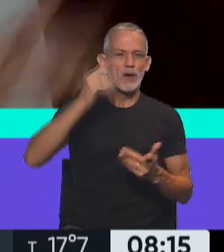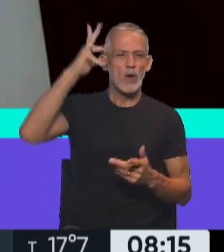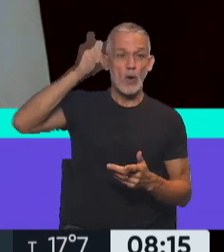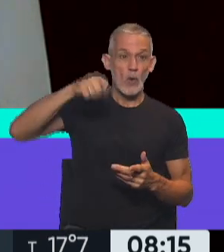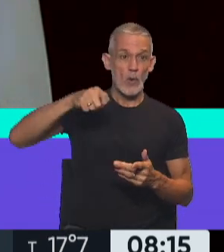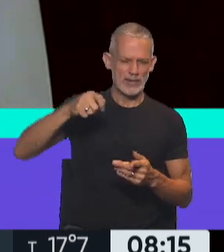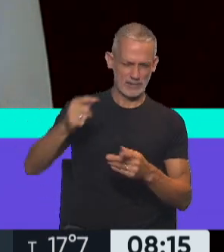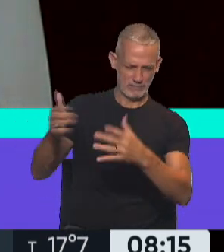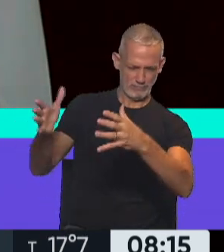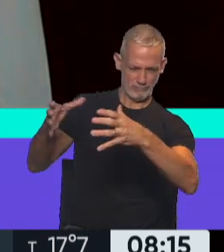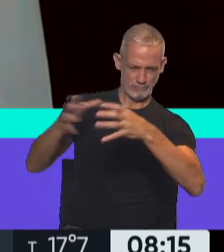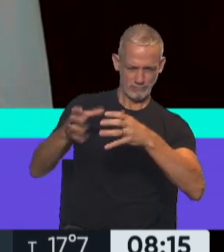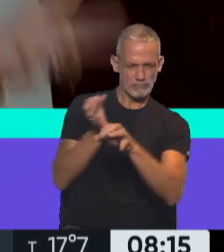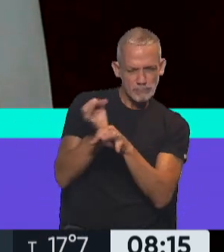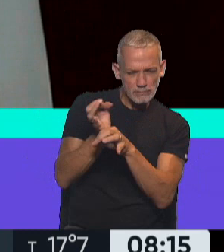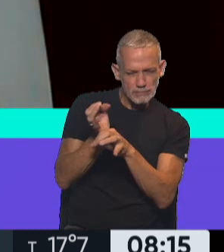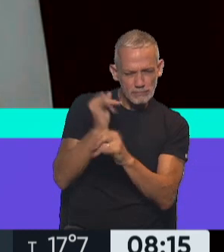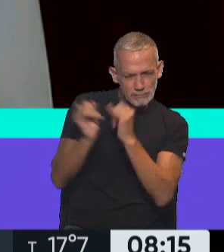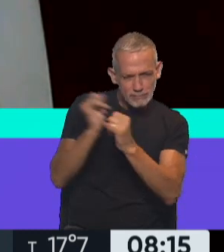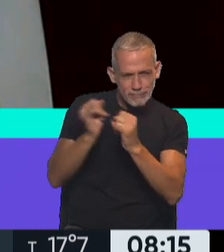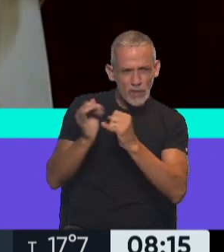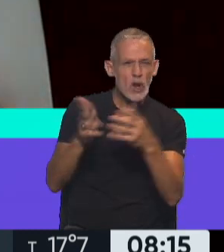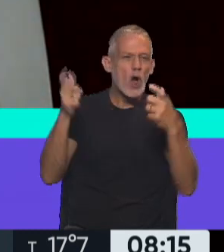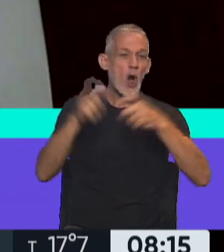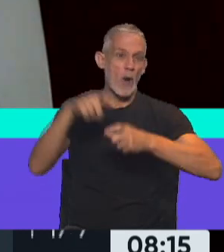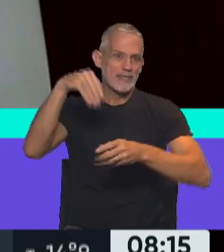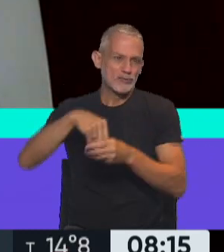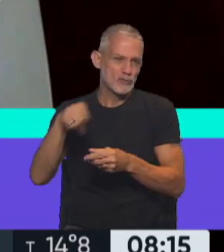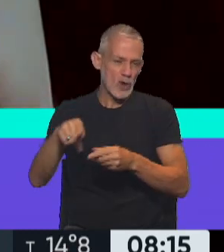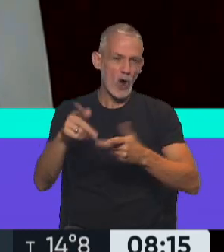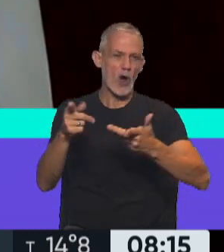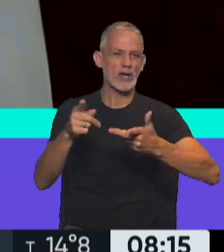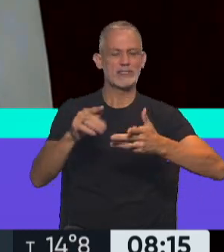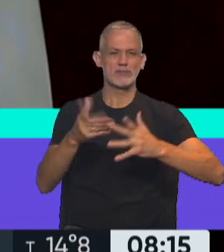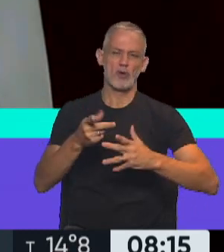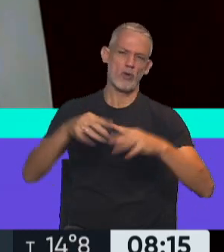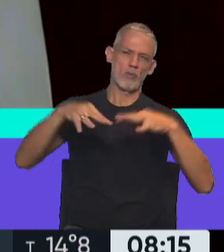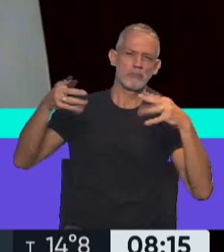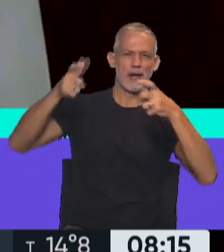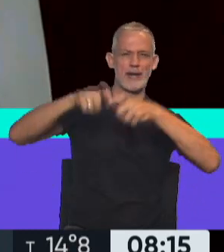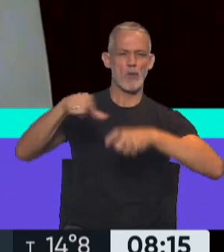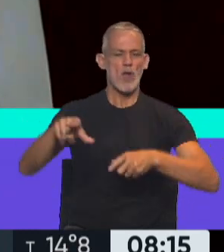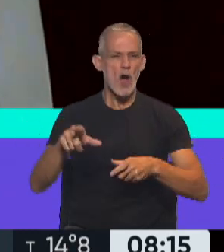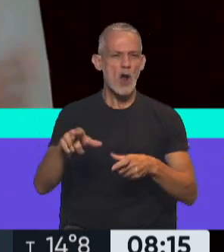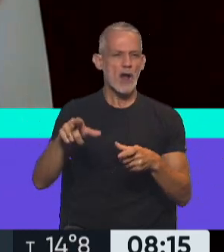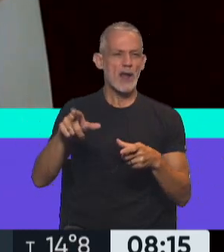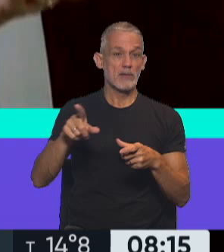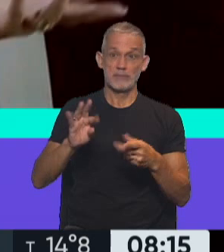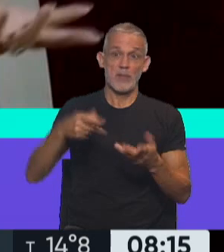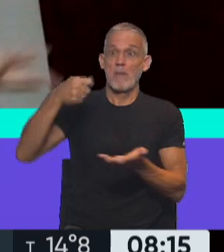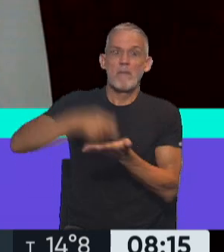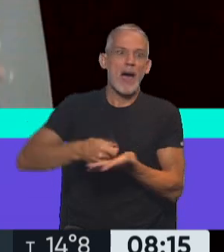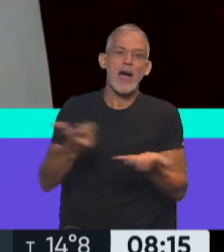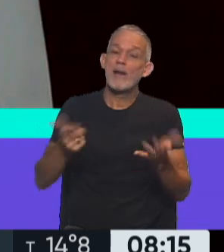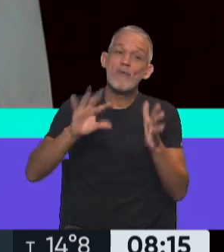educados en comisiones, en foros, que siempre financian, de la